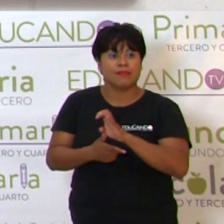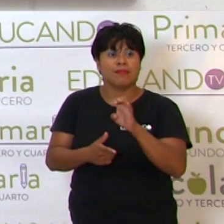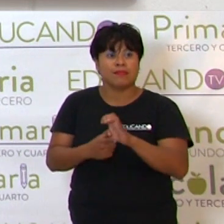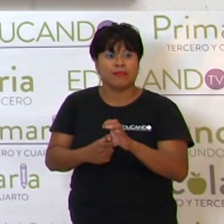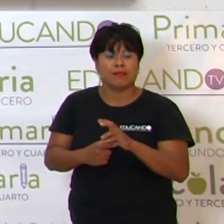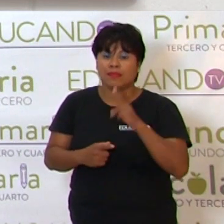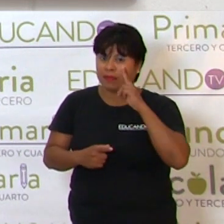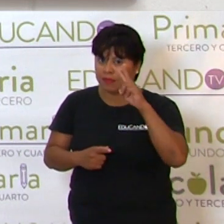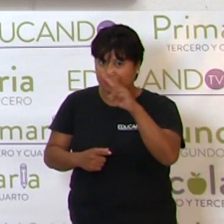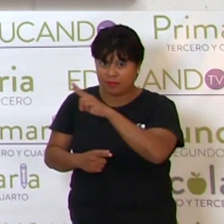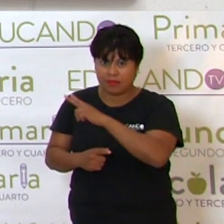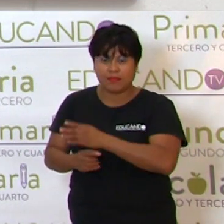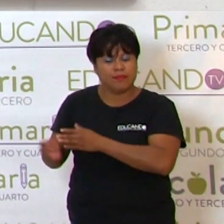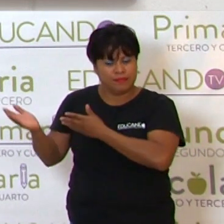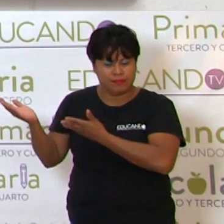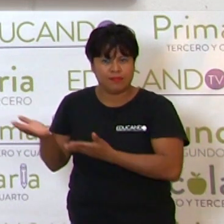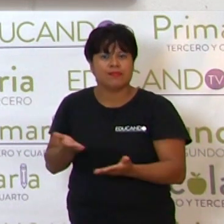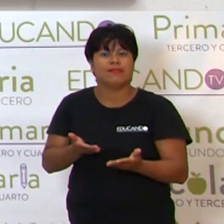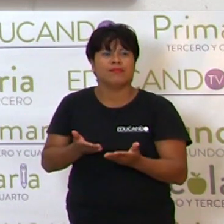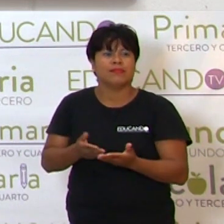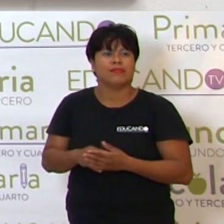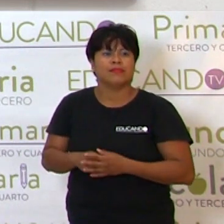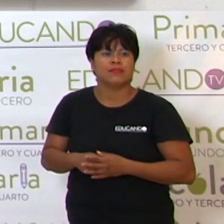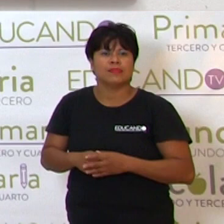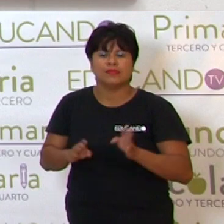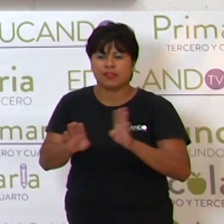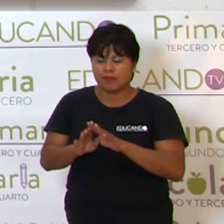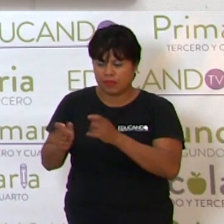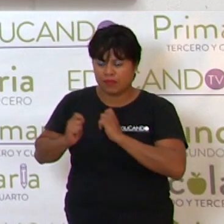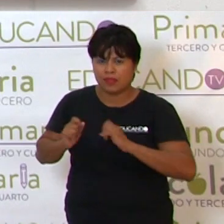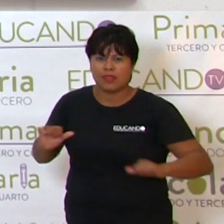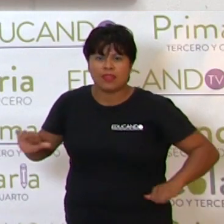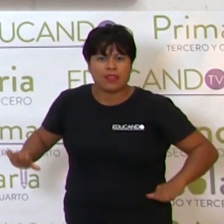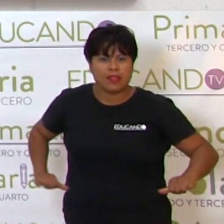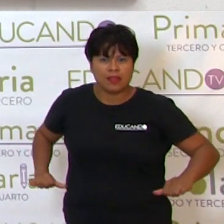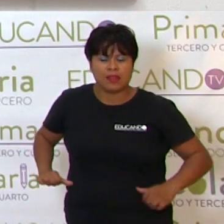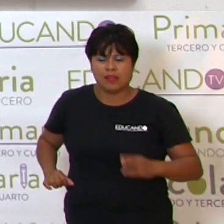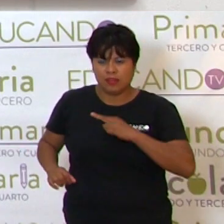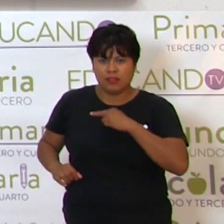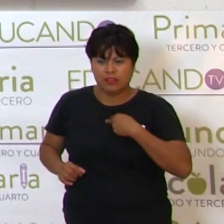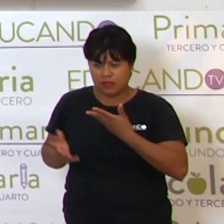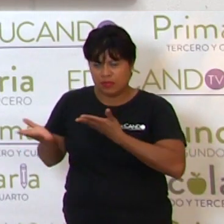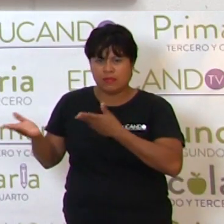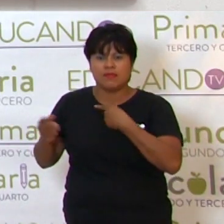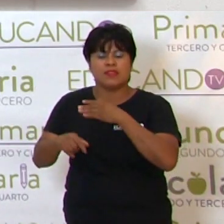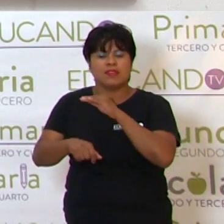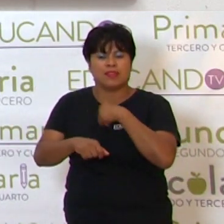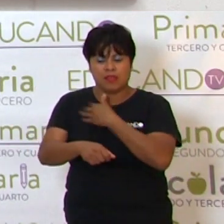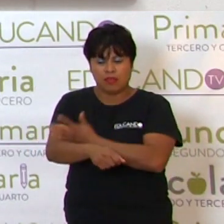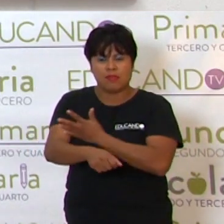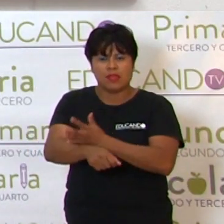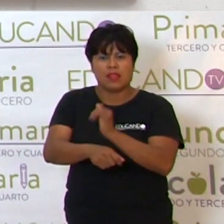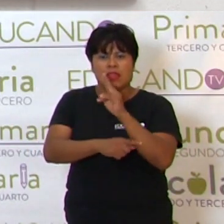entonces vamos a pasar a la representación teatral que trajimos yo y mi compañera